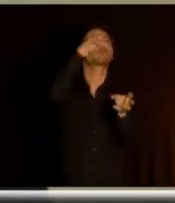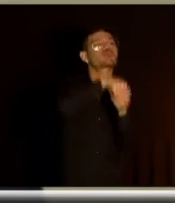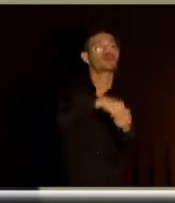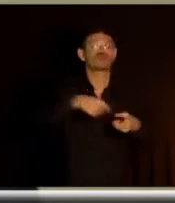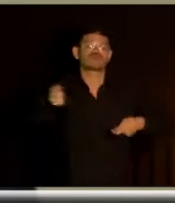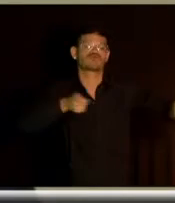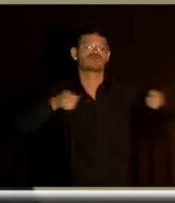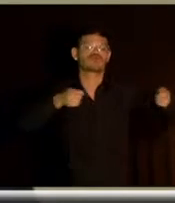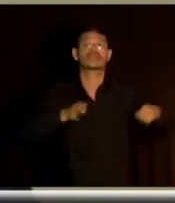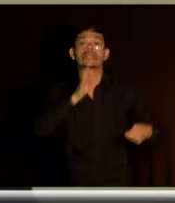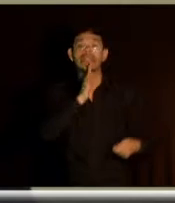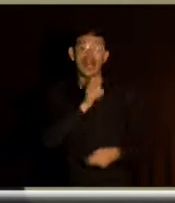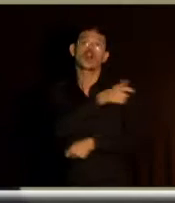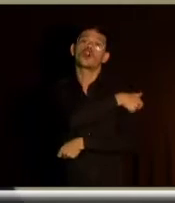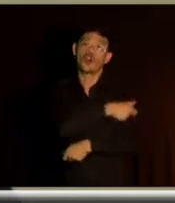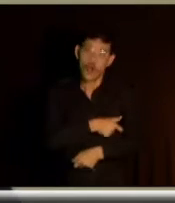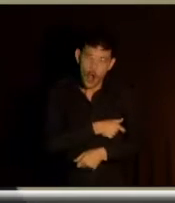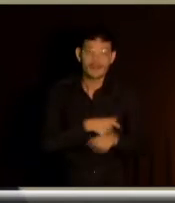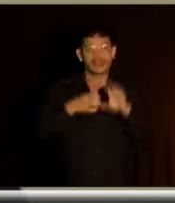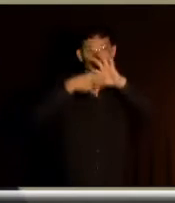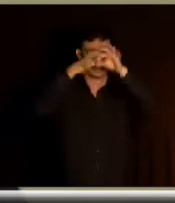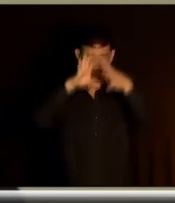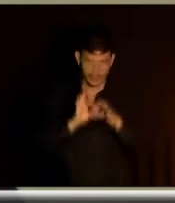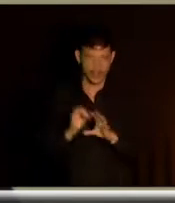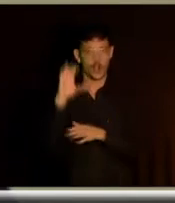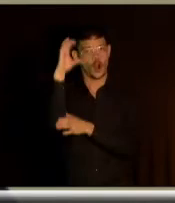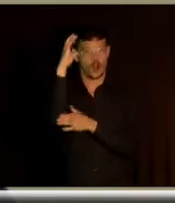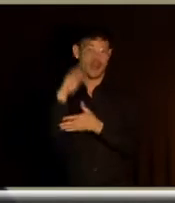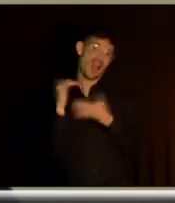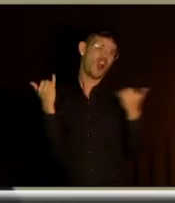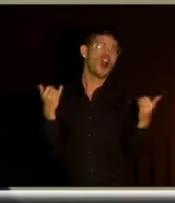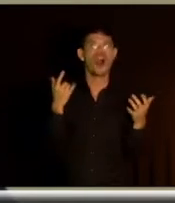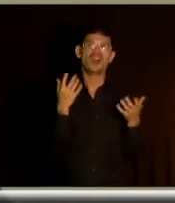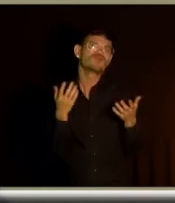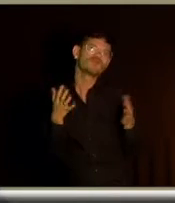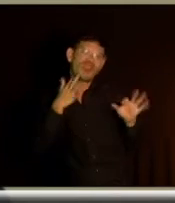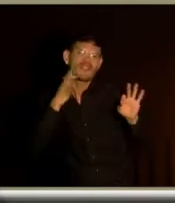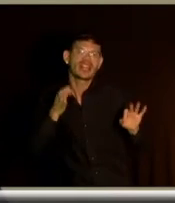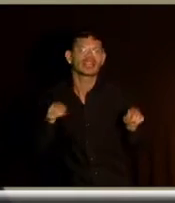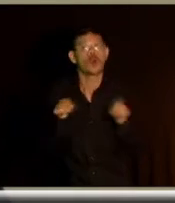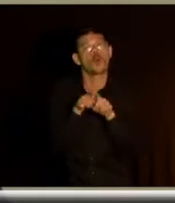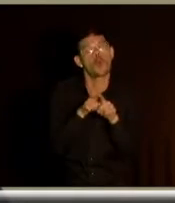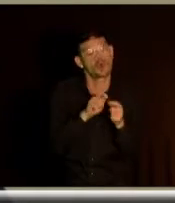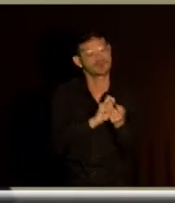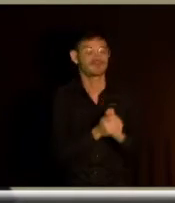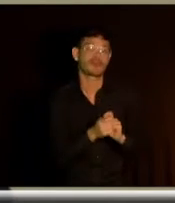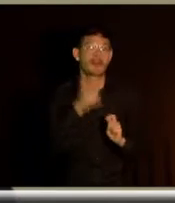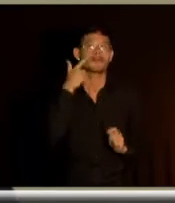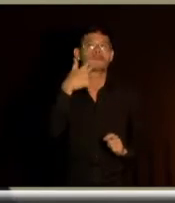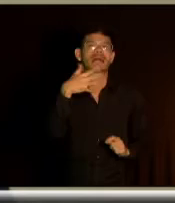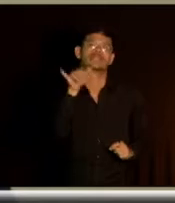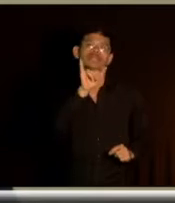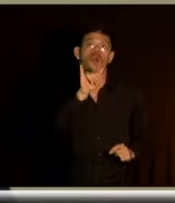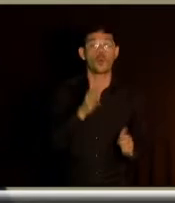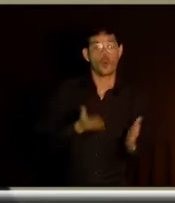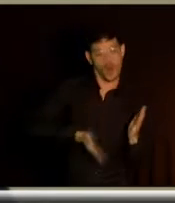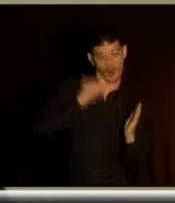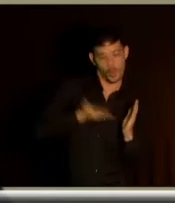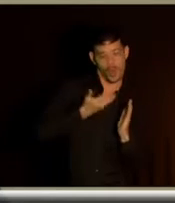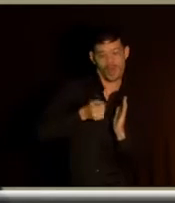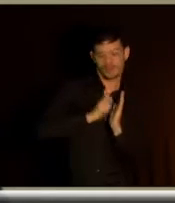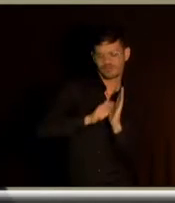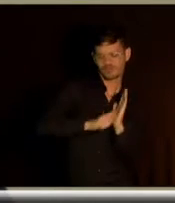Paralímpico Colombiano. Y básicamente nos actualizamos, es como tenemos un cuaderno viejo que se